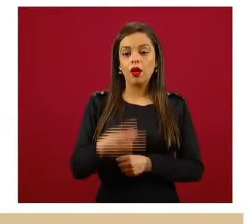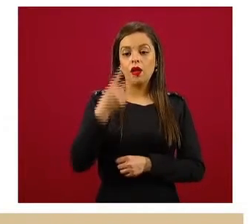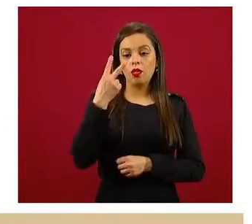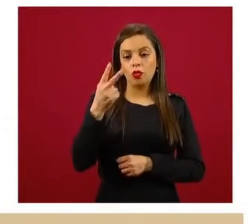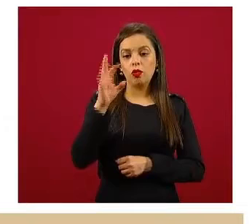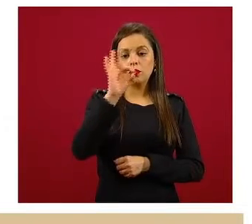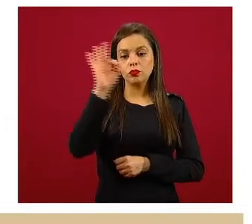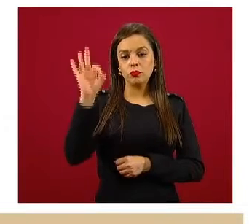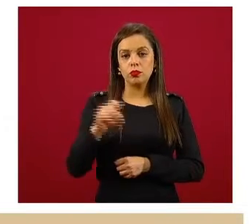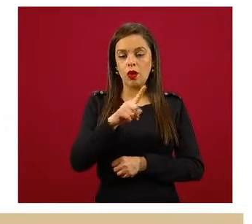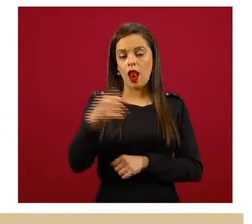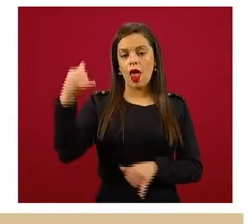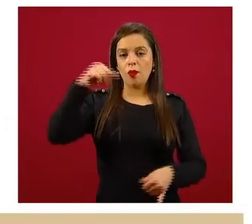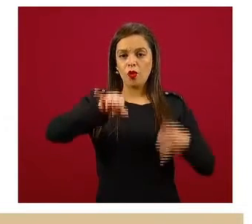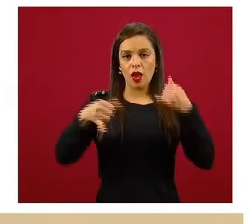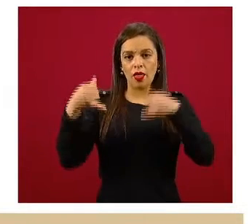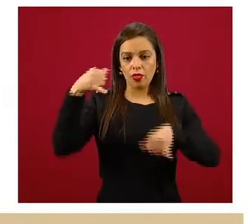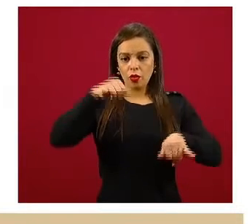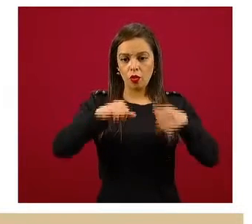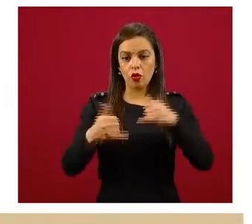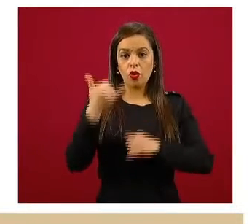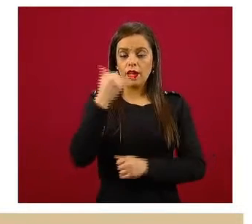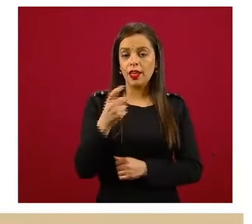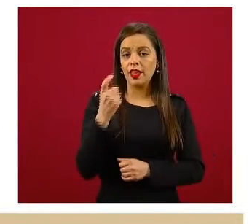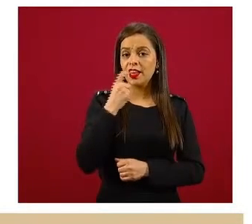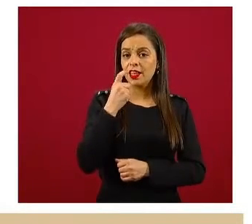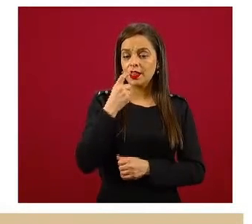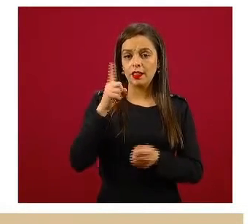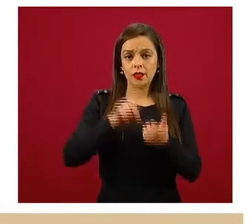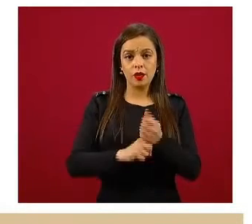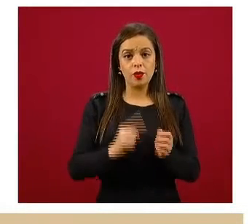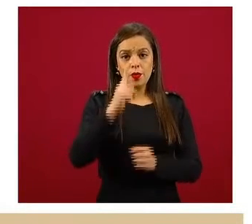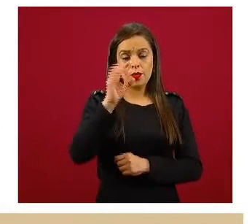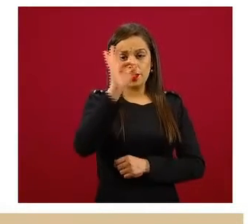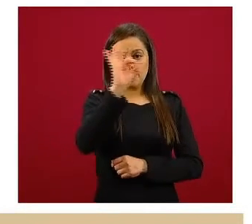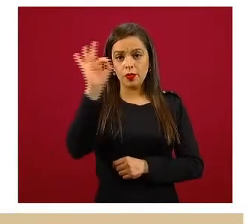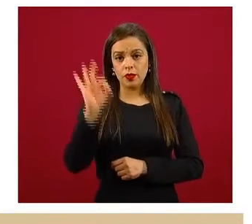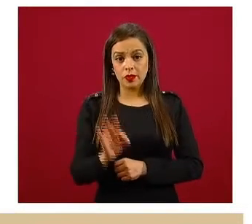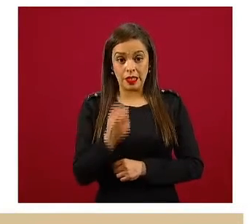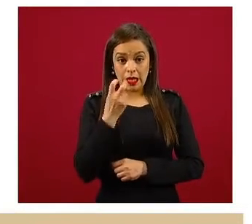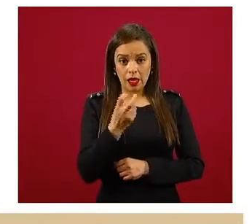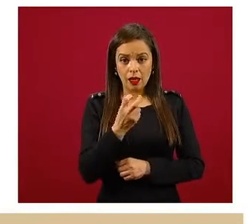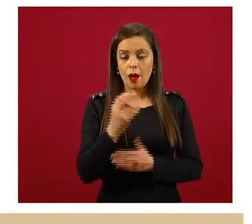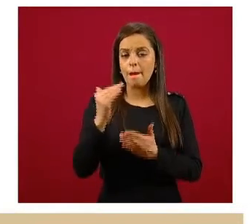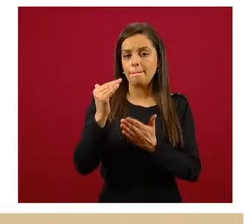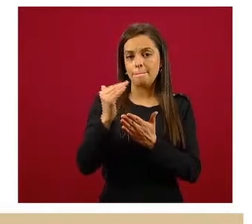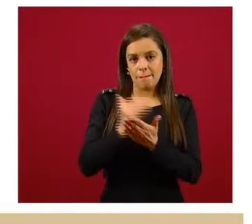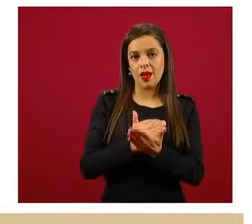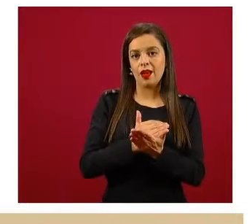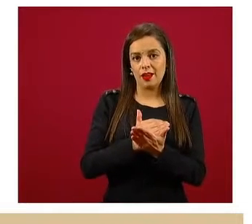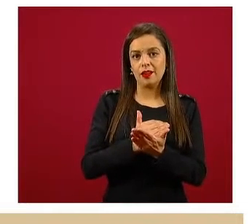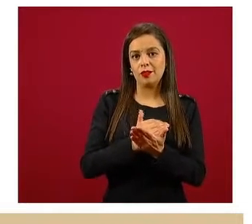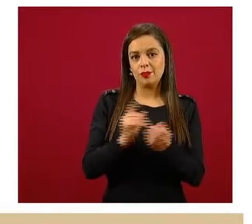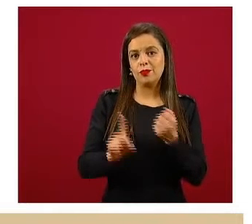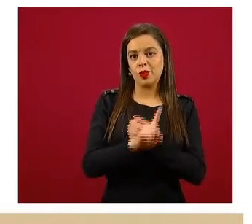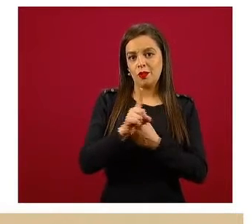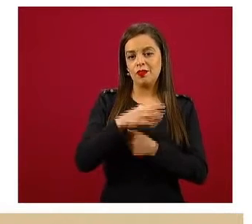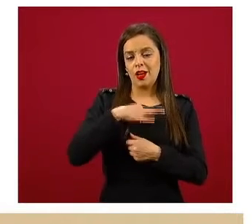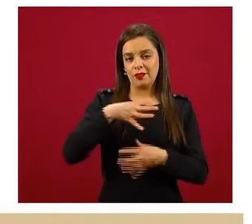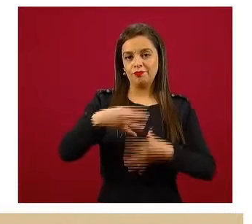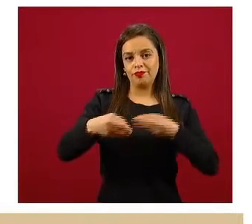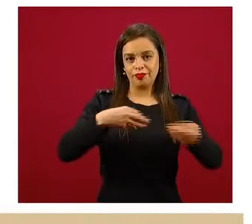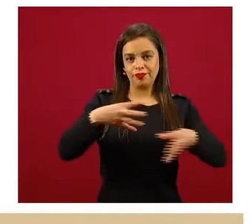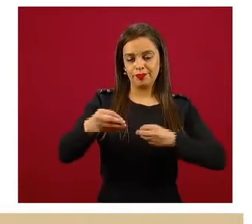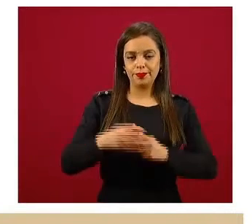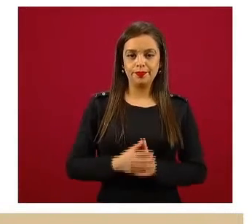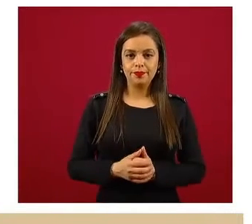2% y los dentistas con 1% como las profesiones que han sido menos afectadas. La